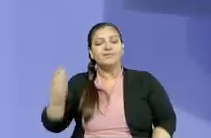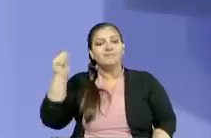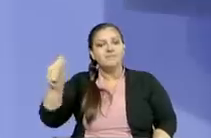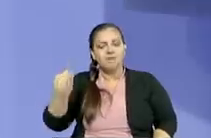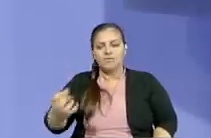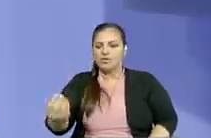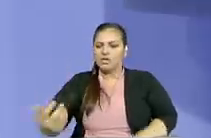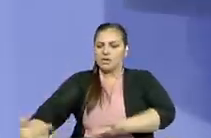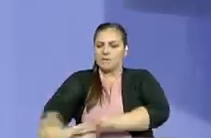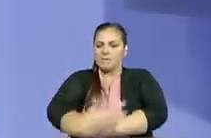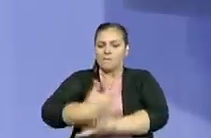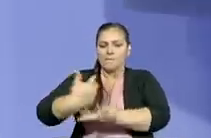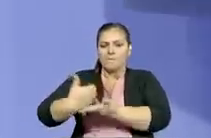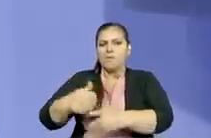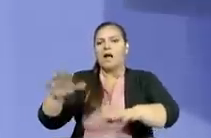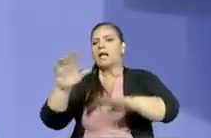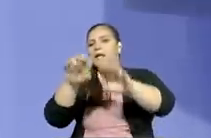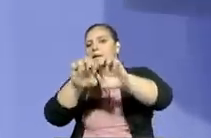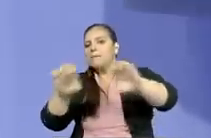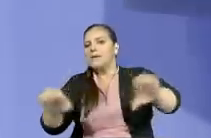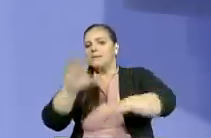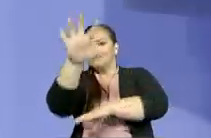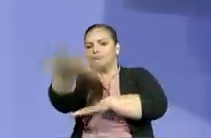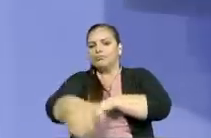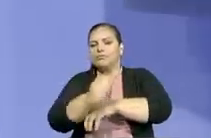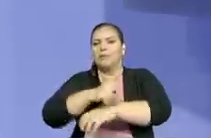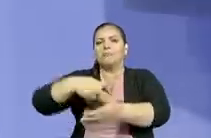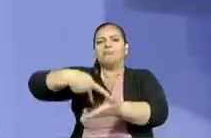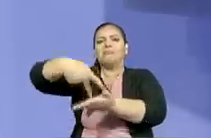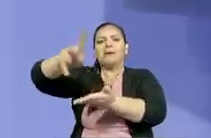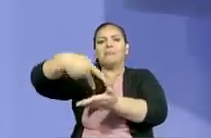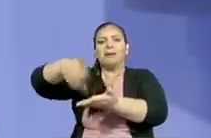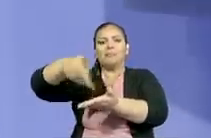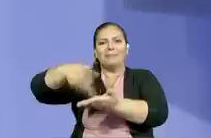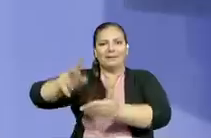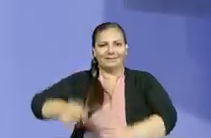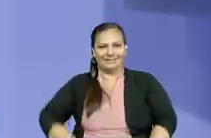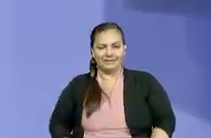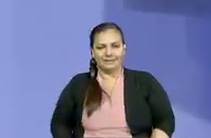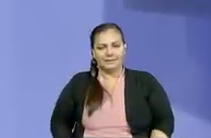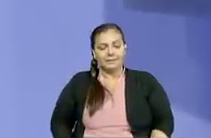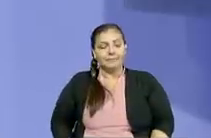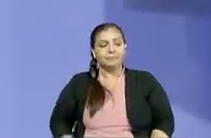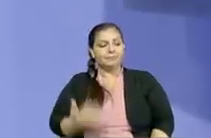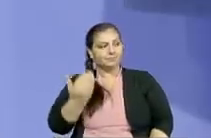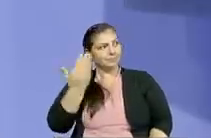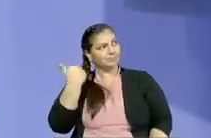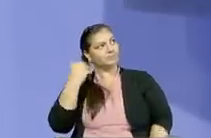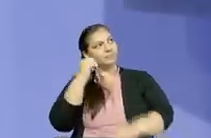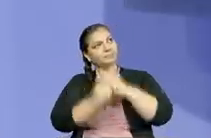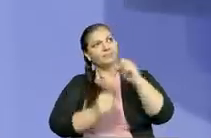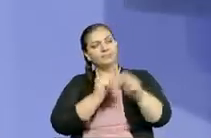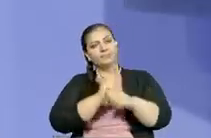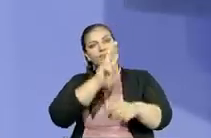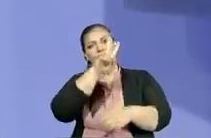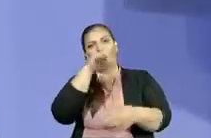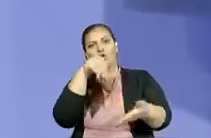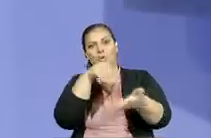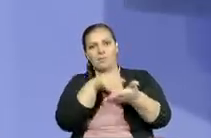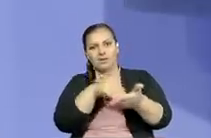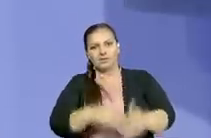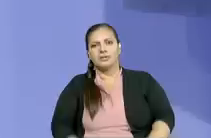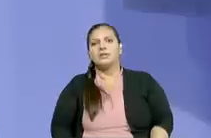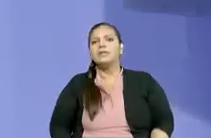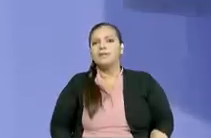del Ecuador. Los impuestos los hemos bajado 2 veces, pero hay que hacer otro análisis. En el año 2000, el porcentaje